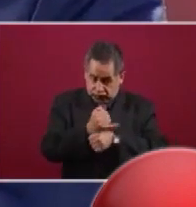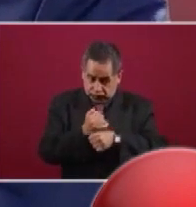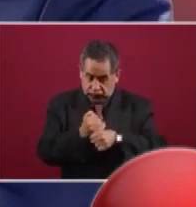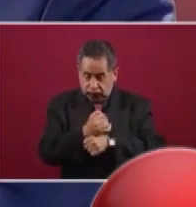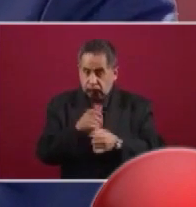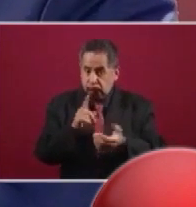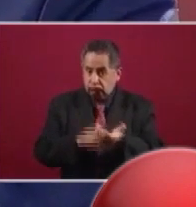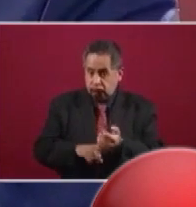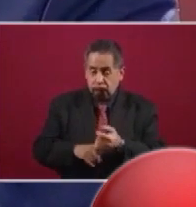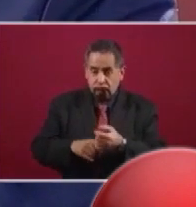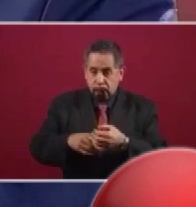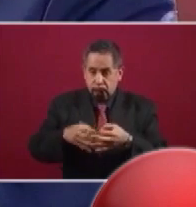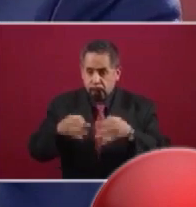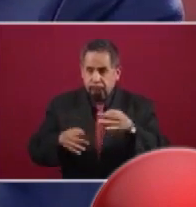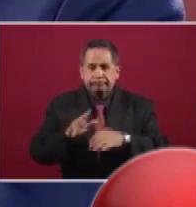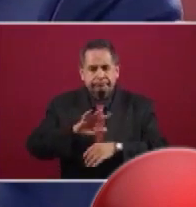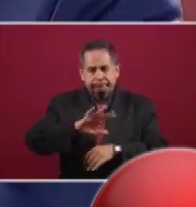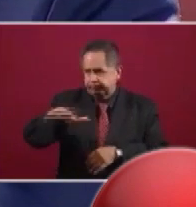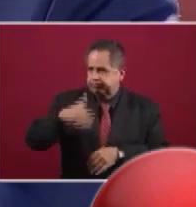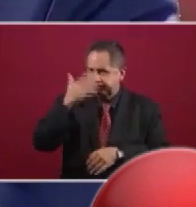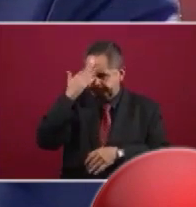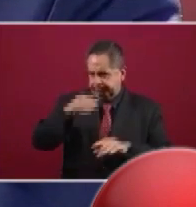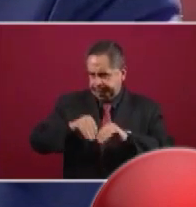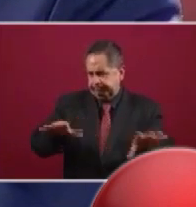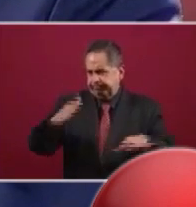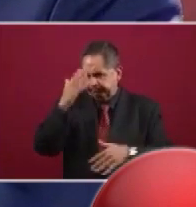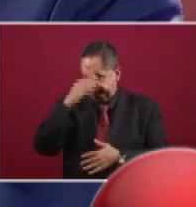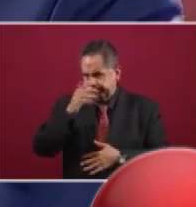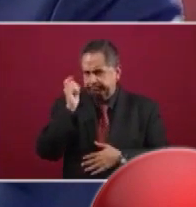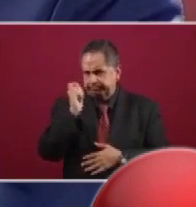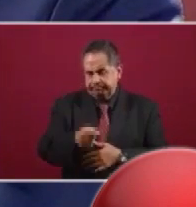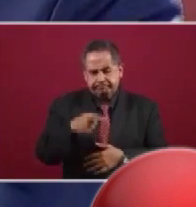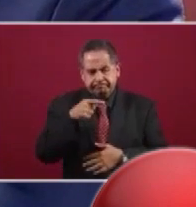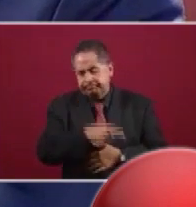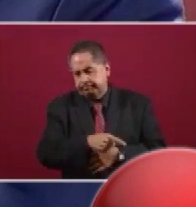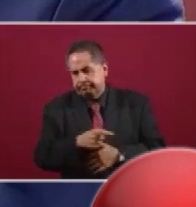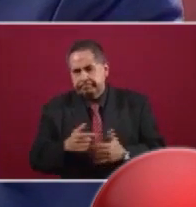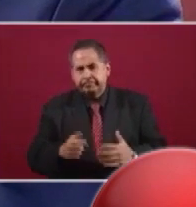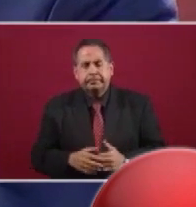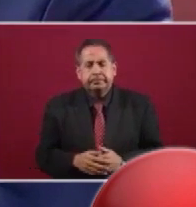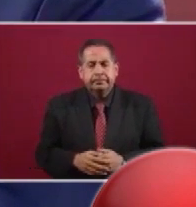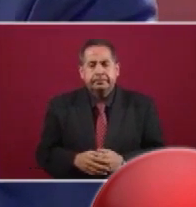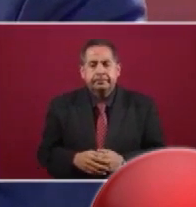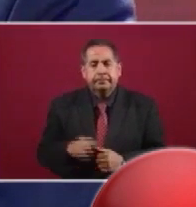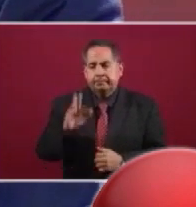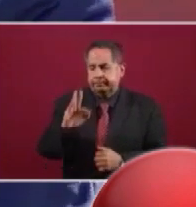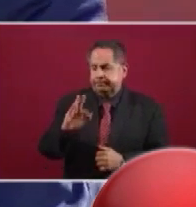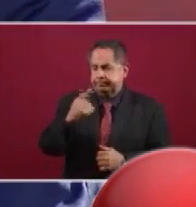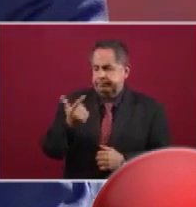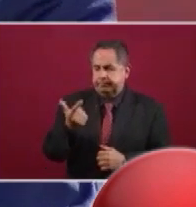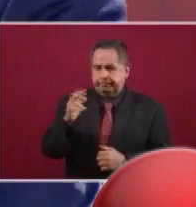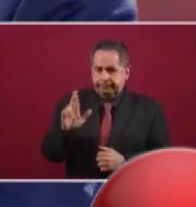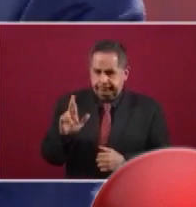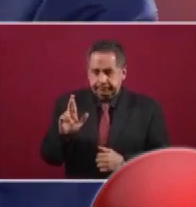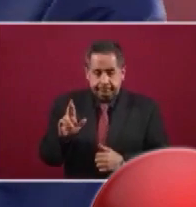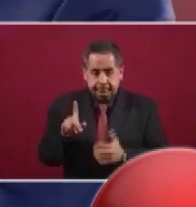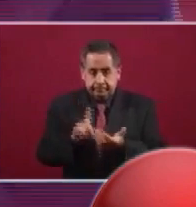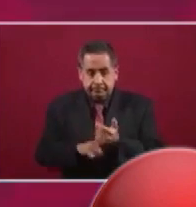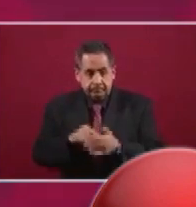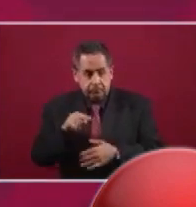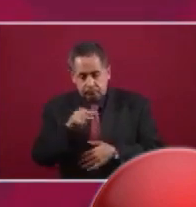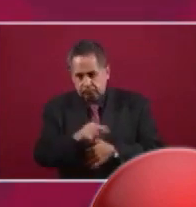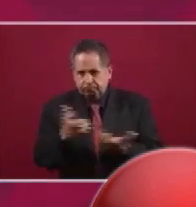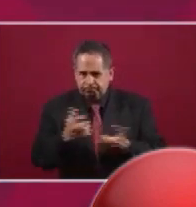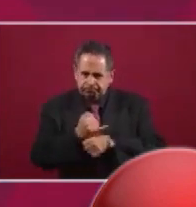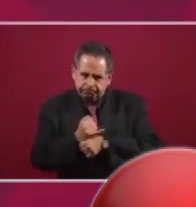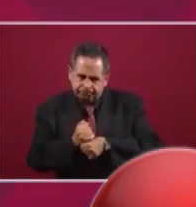Ya es conocido que la Fiscalía General está